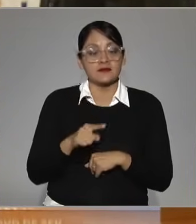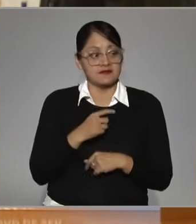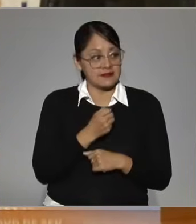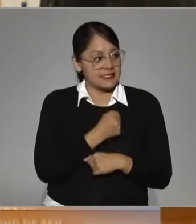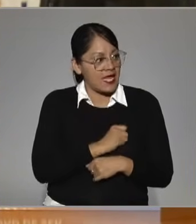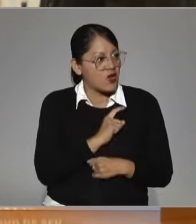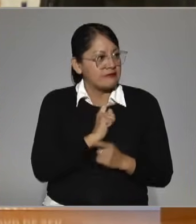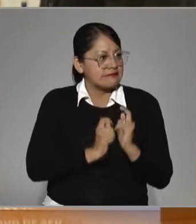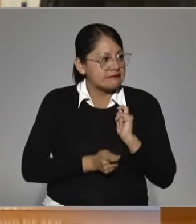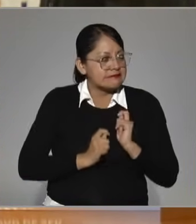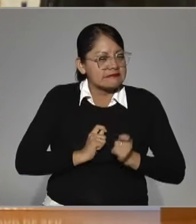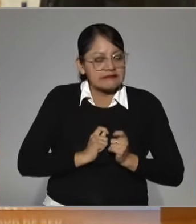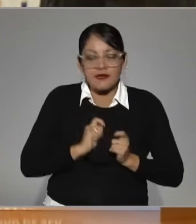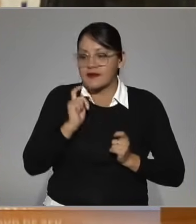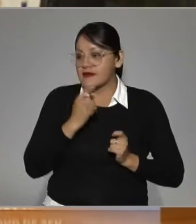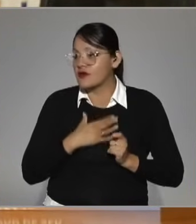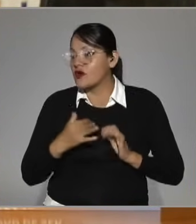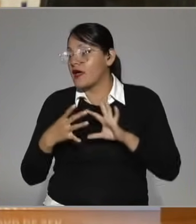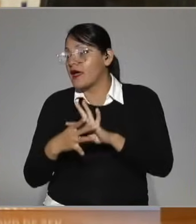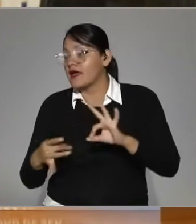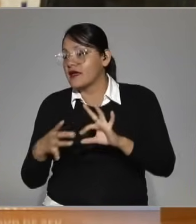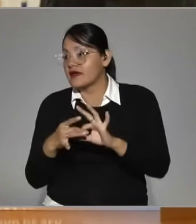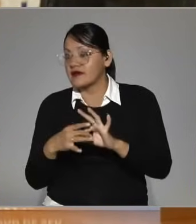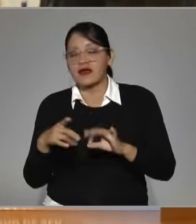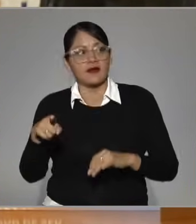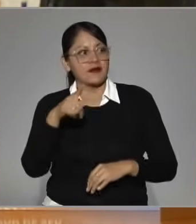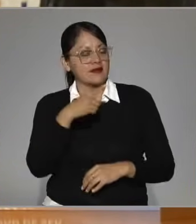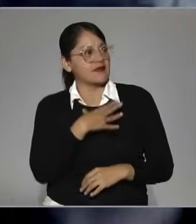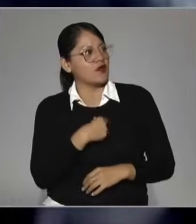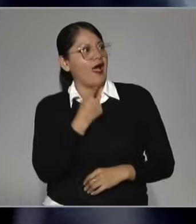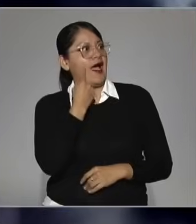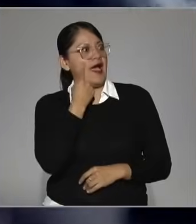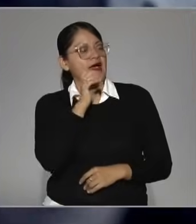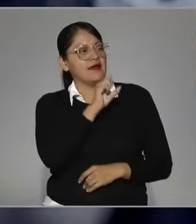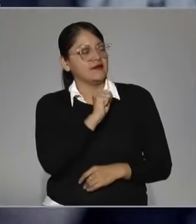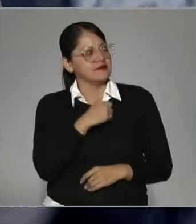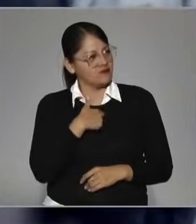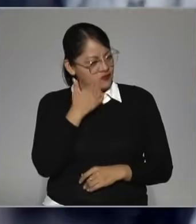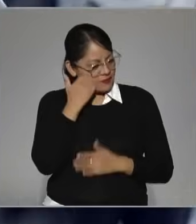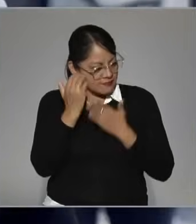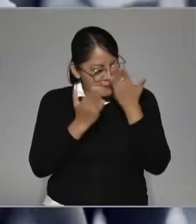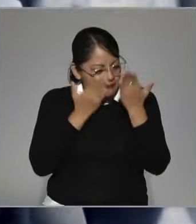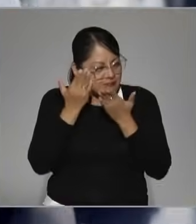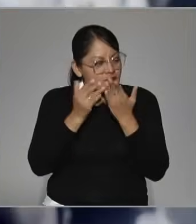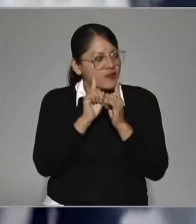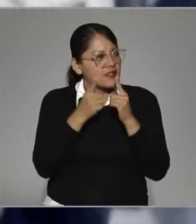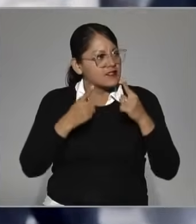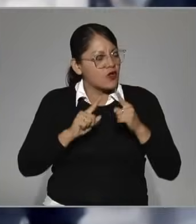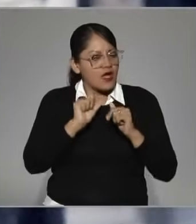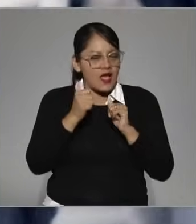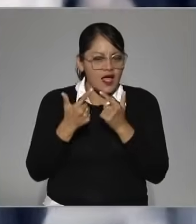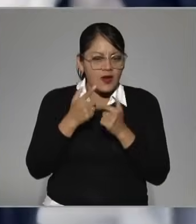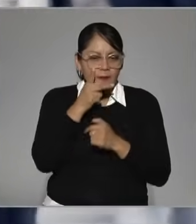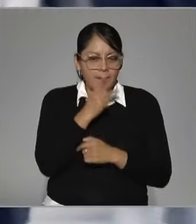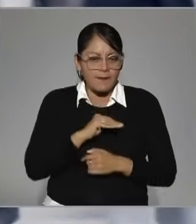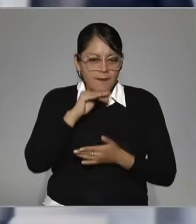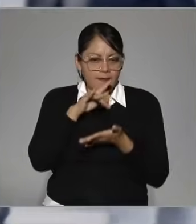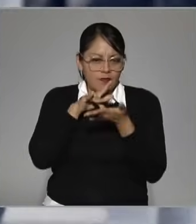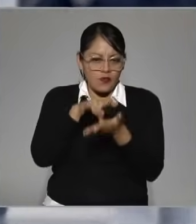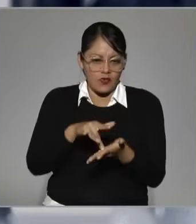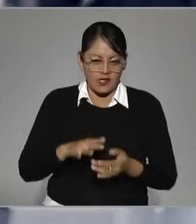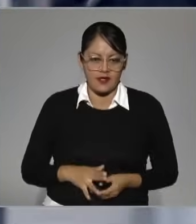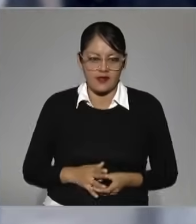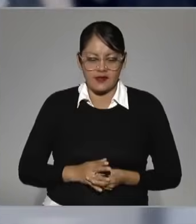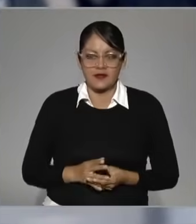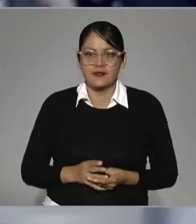salud, los hijos van a decir, estudio para desarrollarme, para luego yo aportar algo padre al mundo.